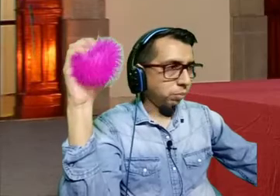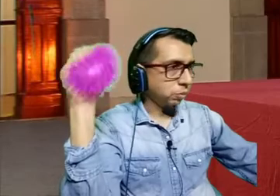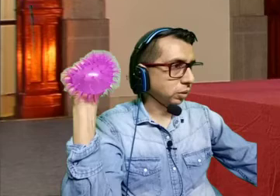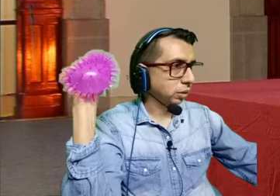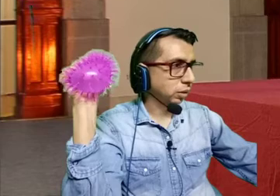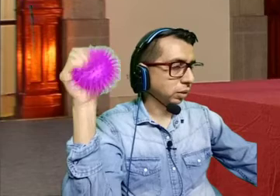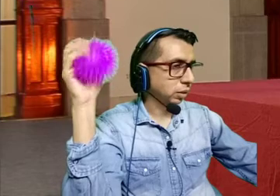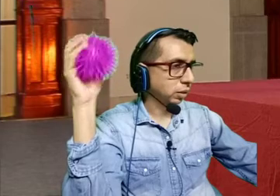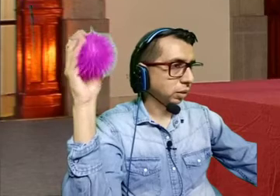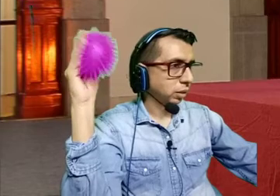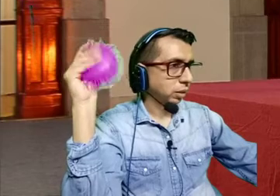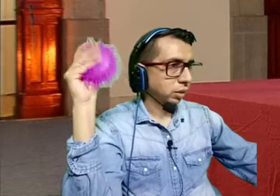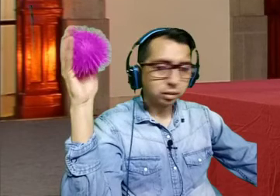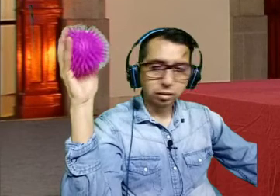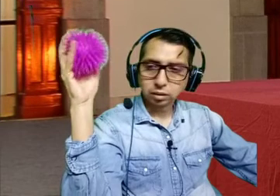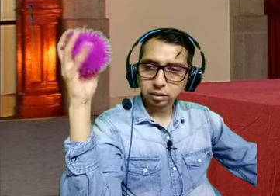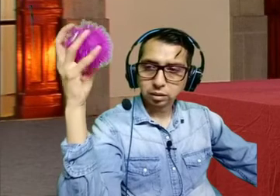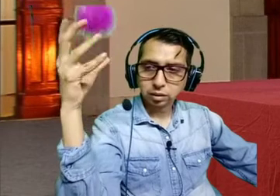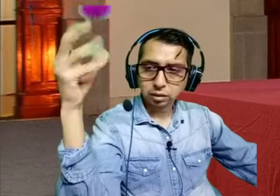Vamos.